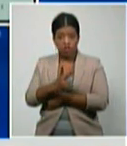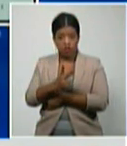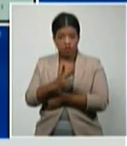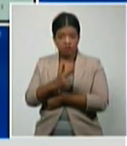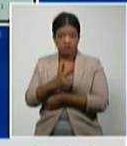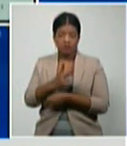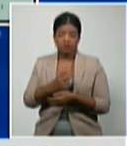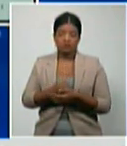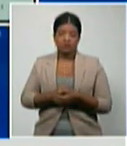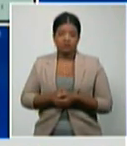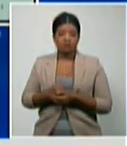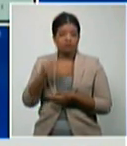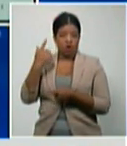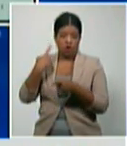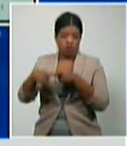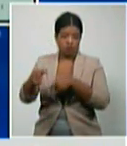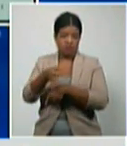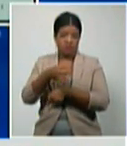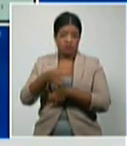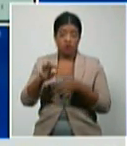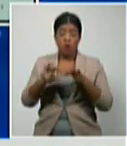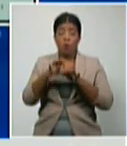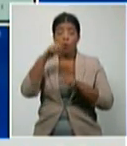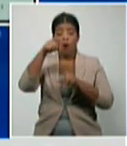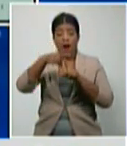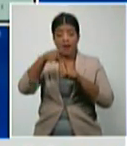Y Guantánamo, que también